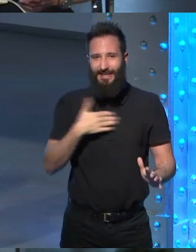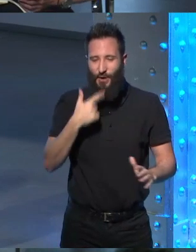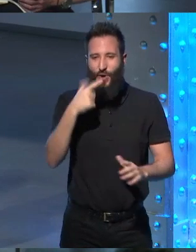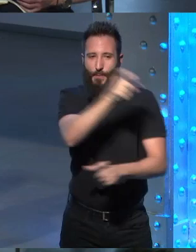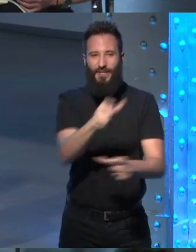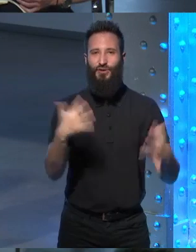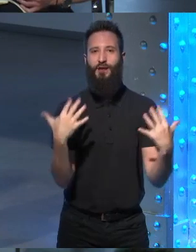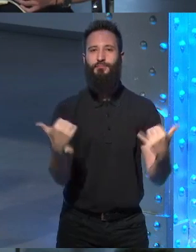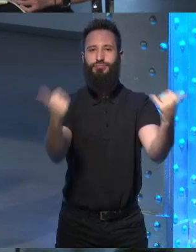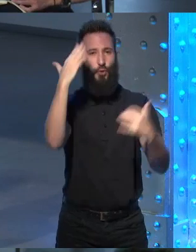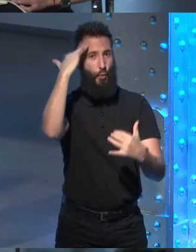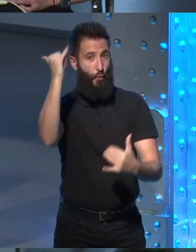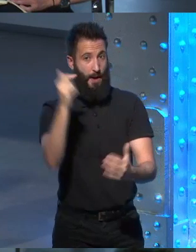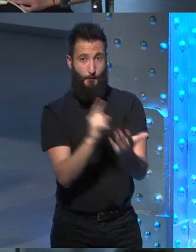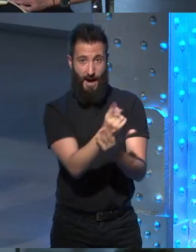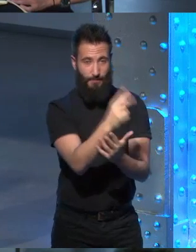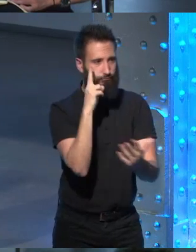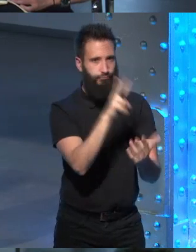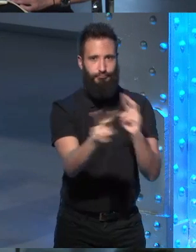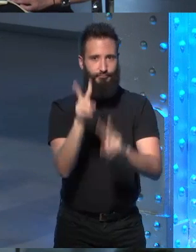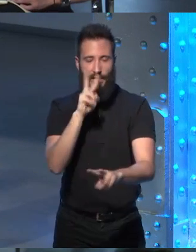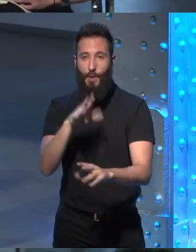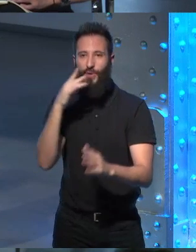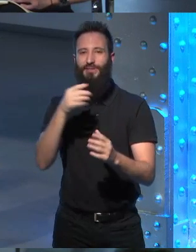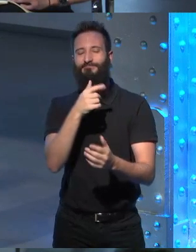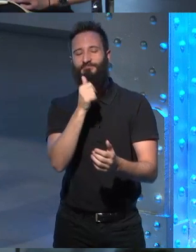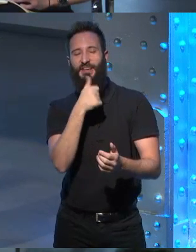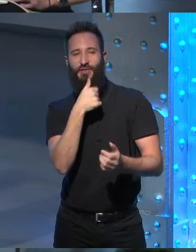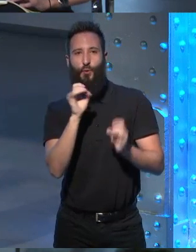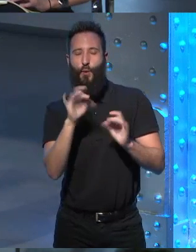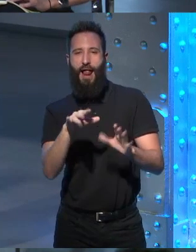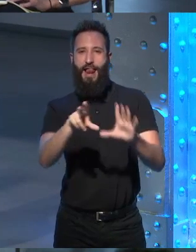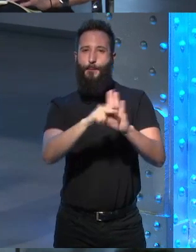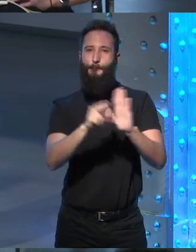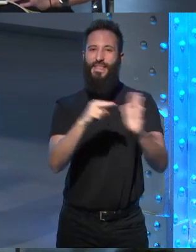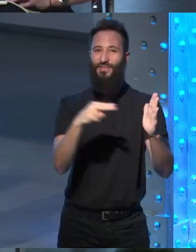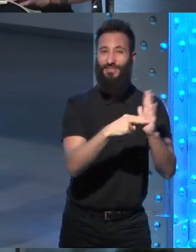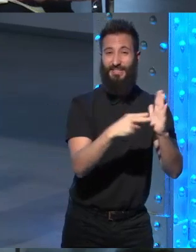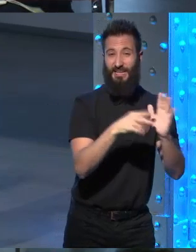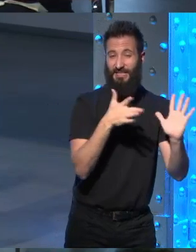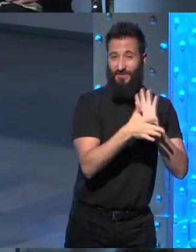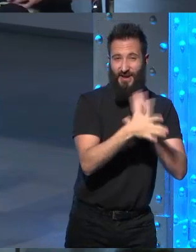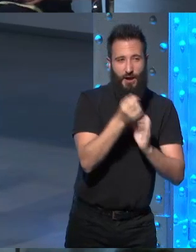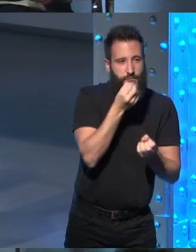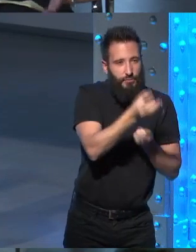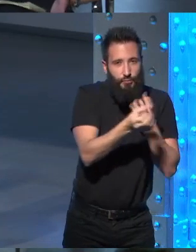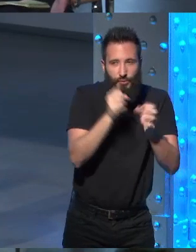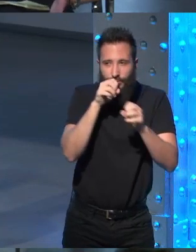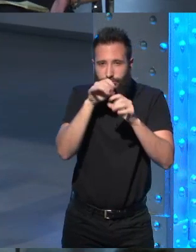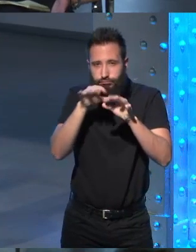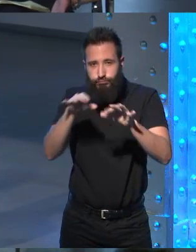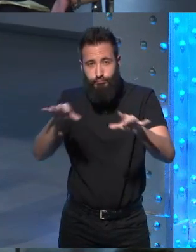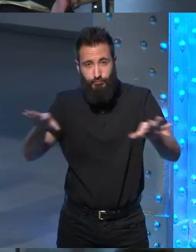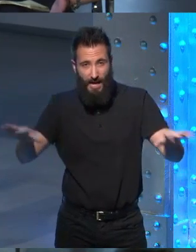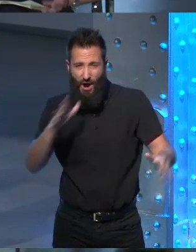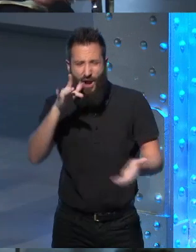YMaps, porque el secreto es que el vídeo es Siria, con el boca a boca. En un momento fue un escándalo de ir ya por 50.000 visitas, una